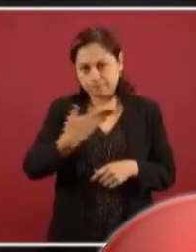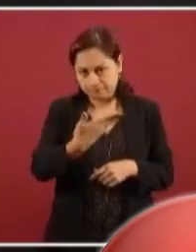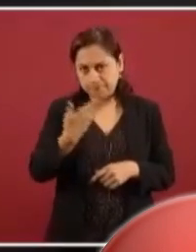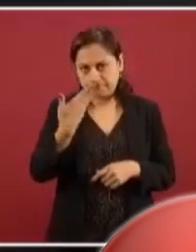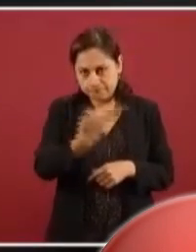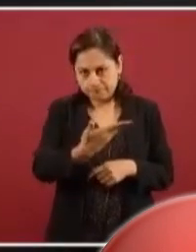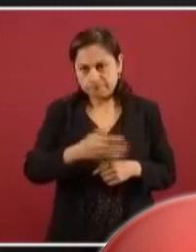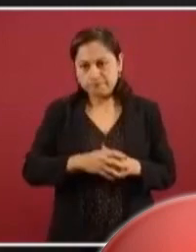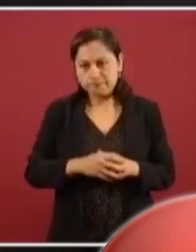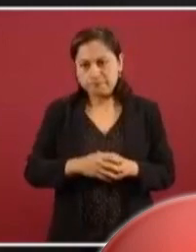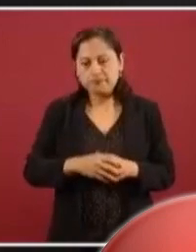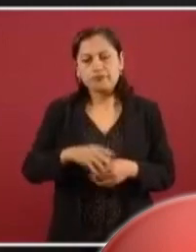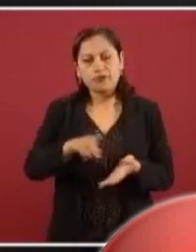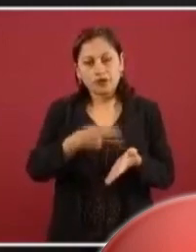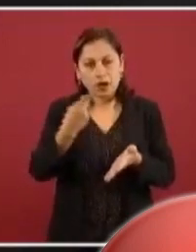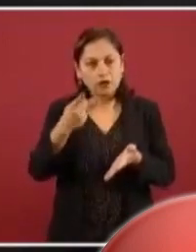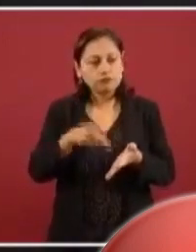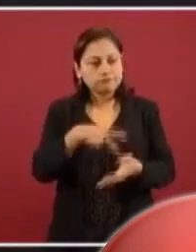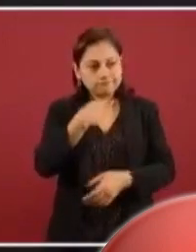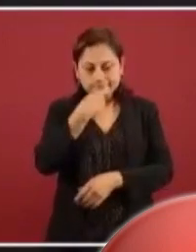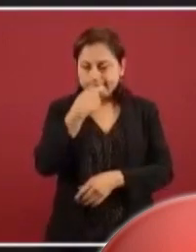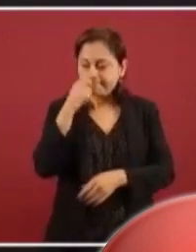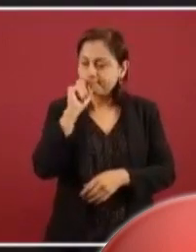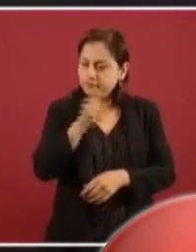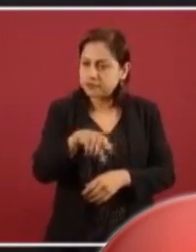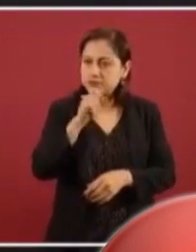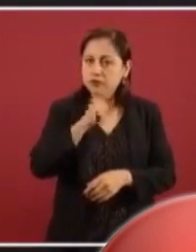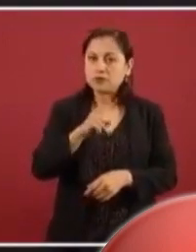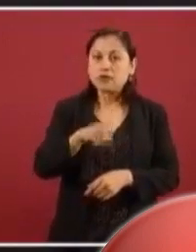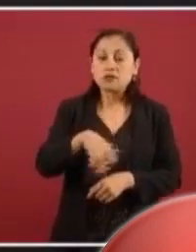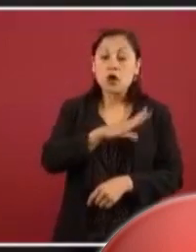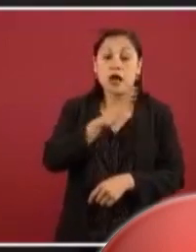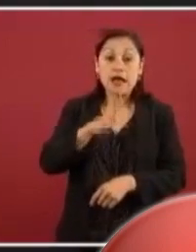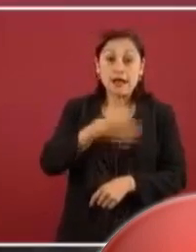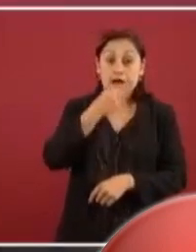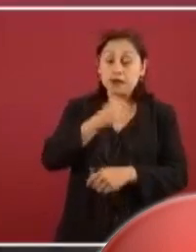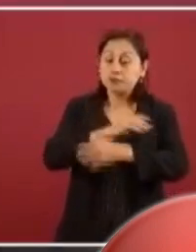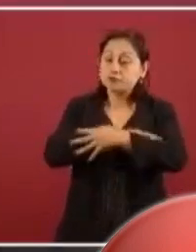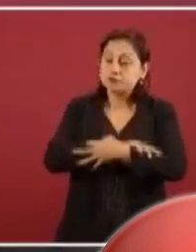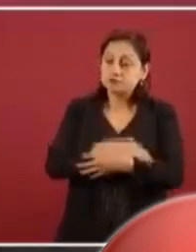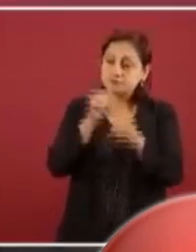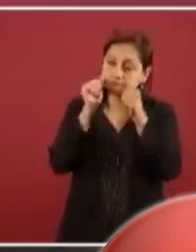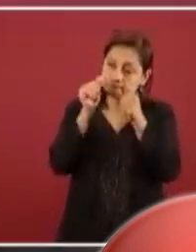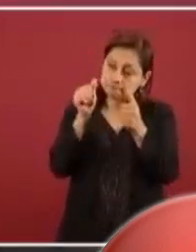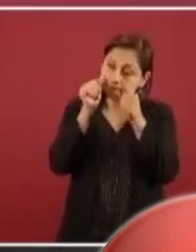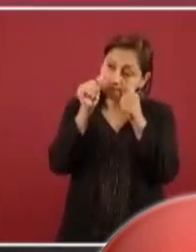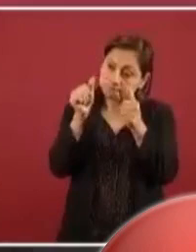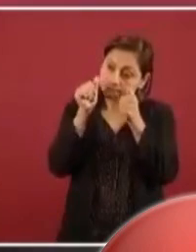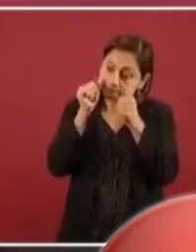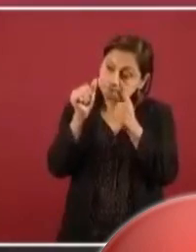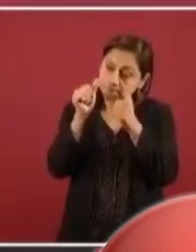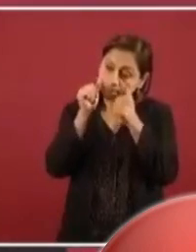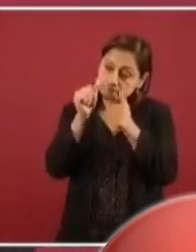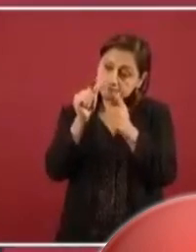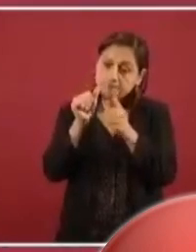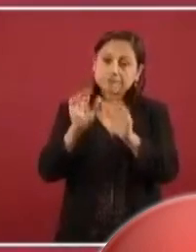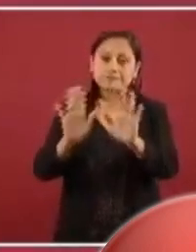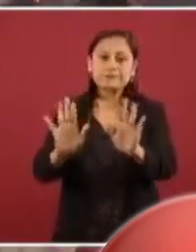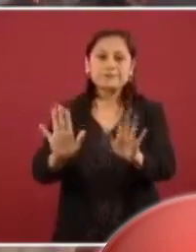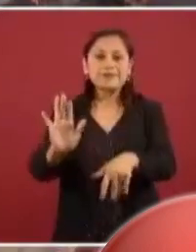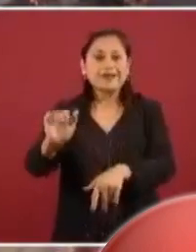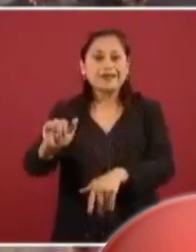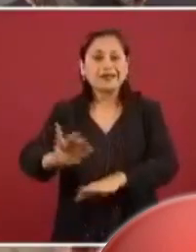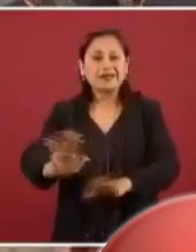así, ¿no?, repitiéndolo y repitiéndolo, y el general escuchando y escuchando y escuchando. Y ya, este es, sí,